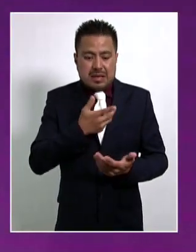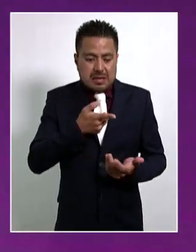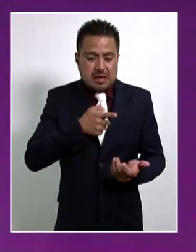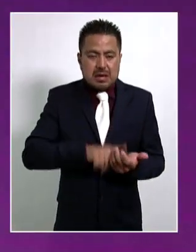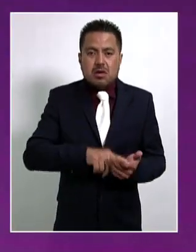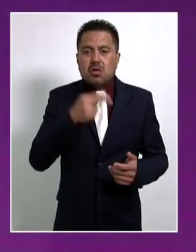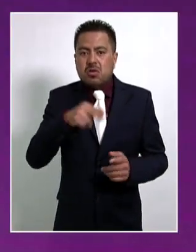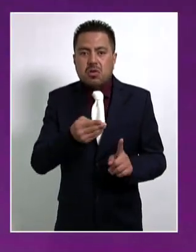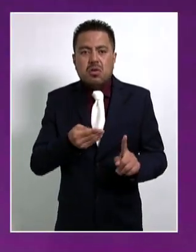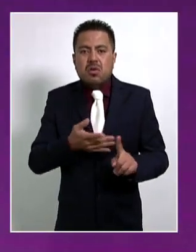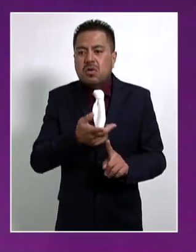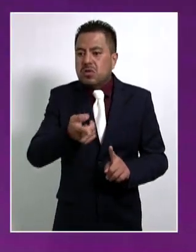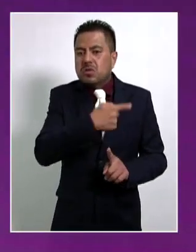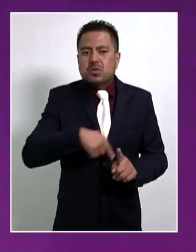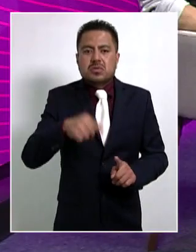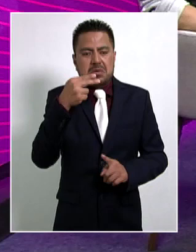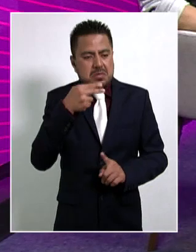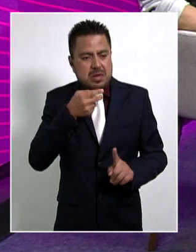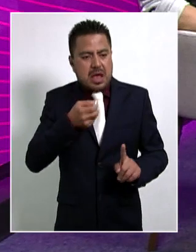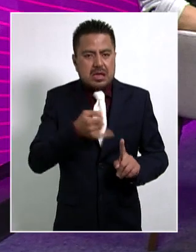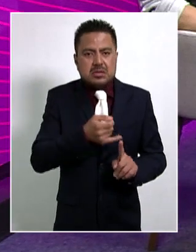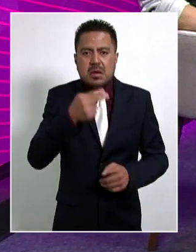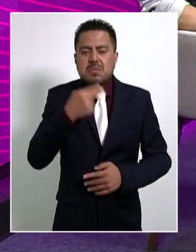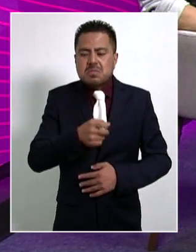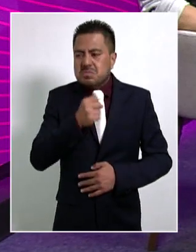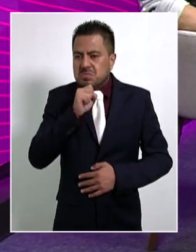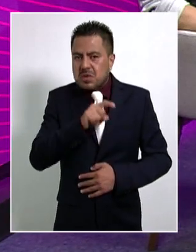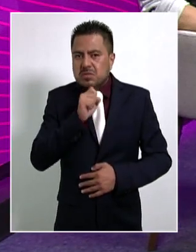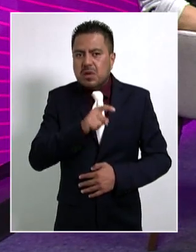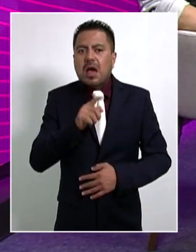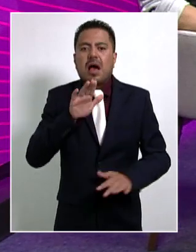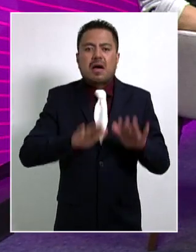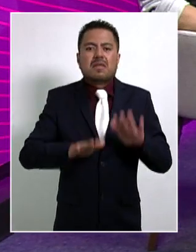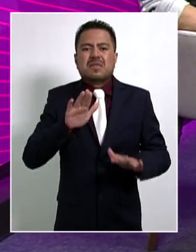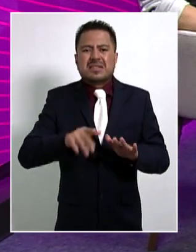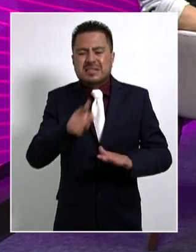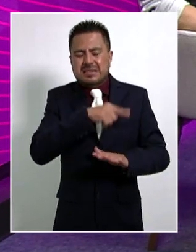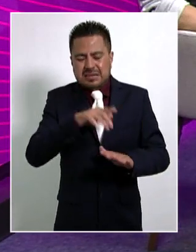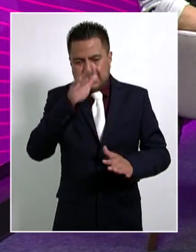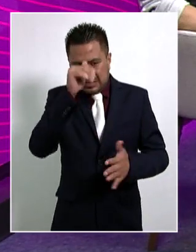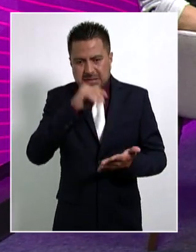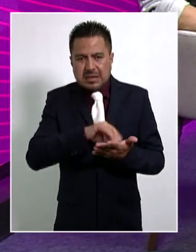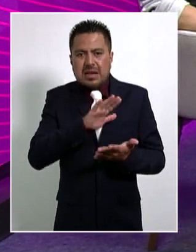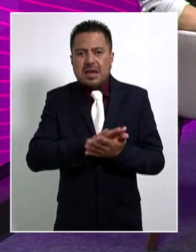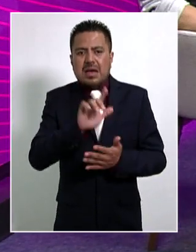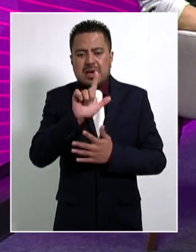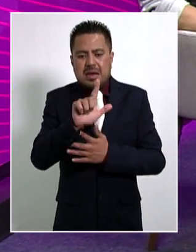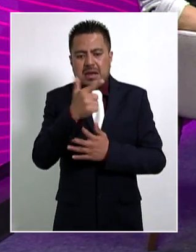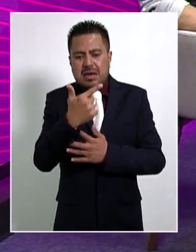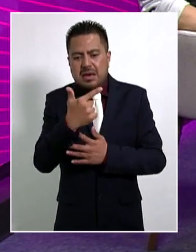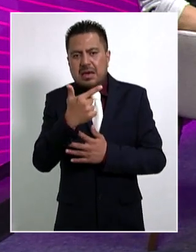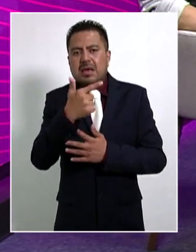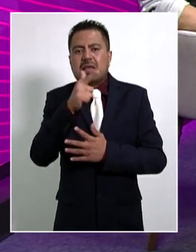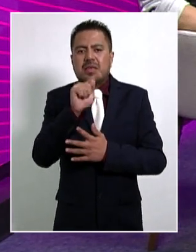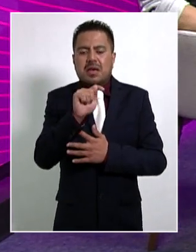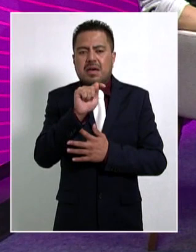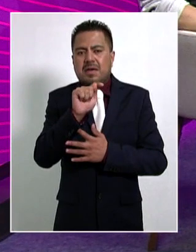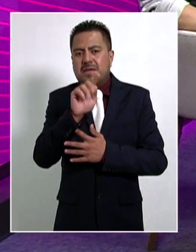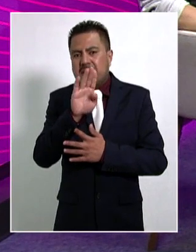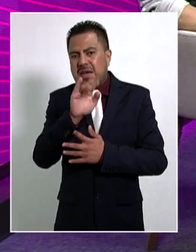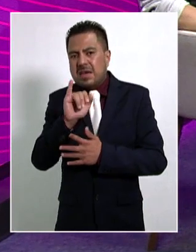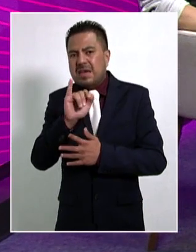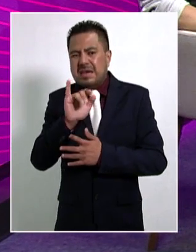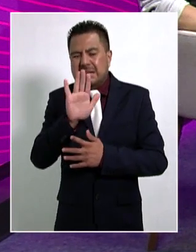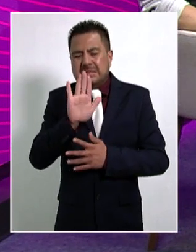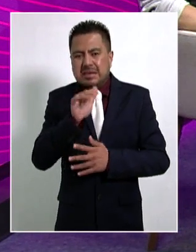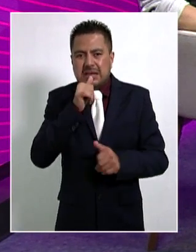para nombrarlo nosotros y nosotras mismas, ¿no? A veces tenemos este acrónimo LGBTI, ¿no? Que pareciera que son una sopa de